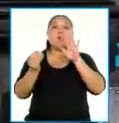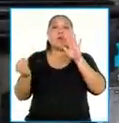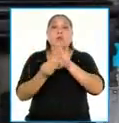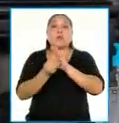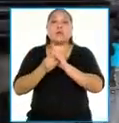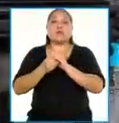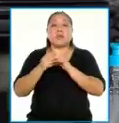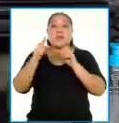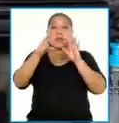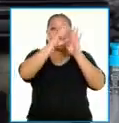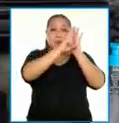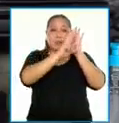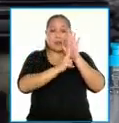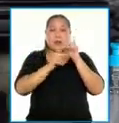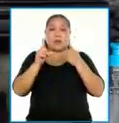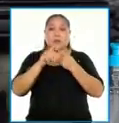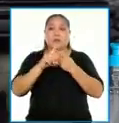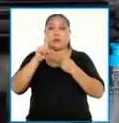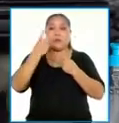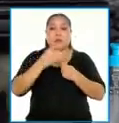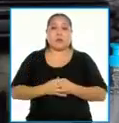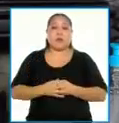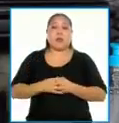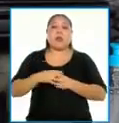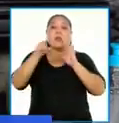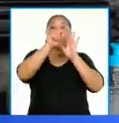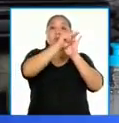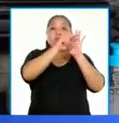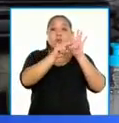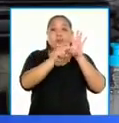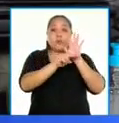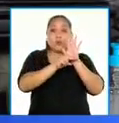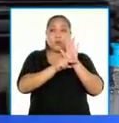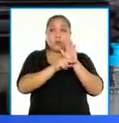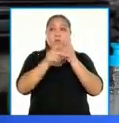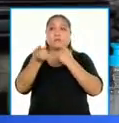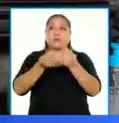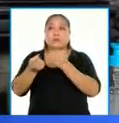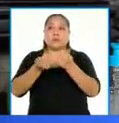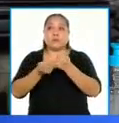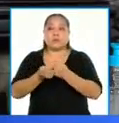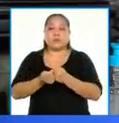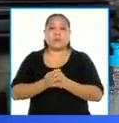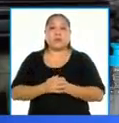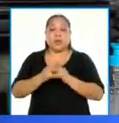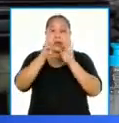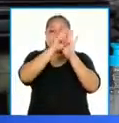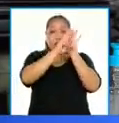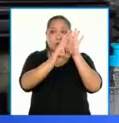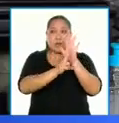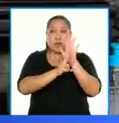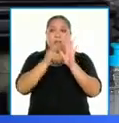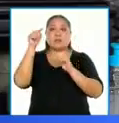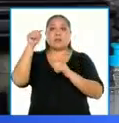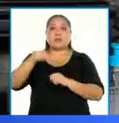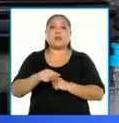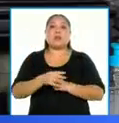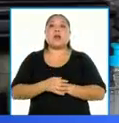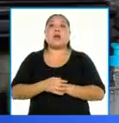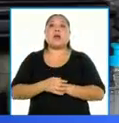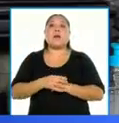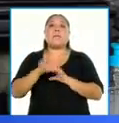relación a las medidas. En primer lugar, la norma que ajusta las medidas tanto para la